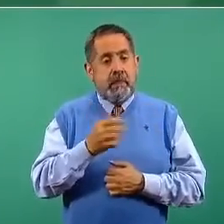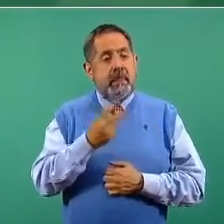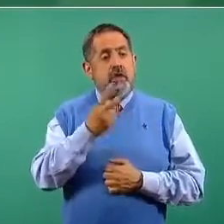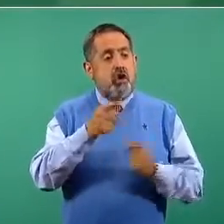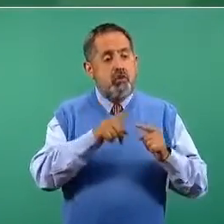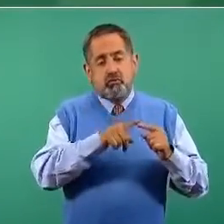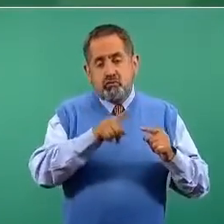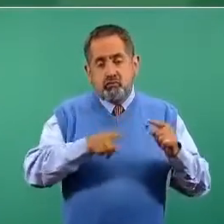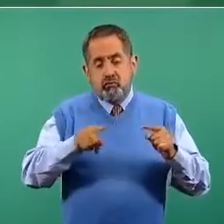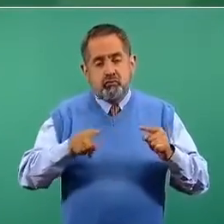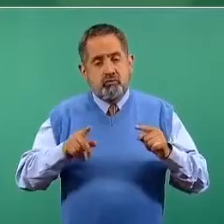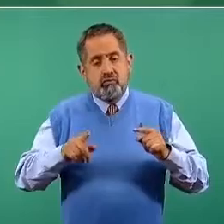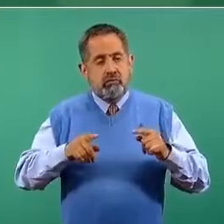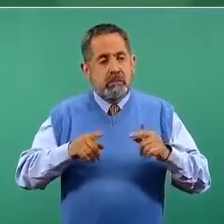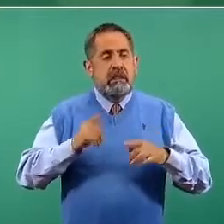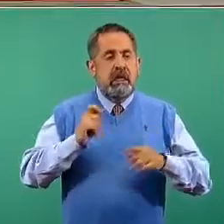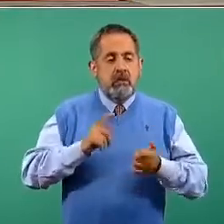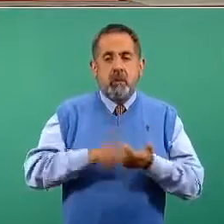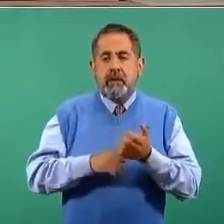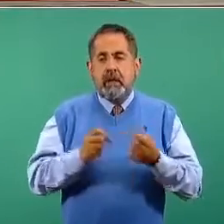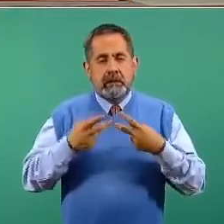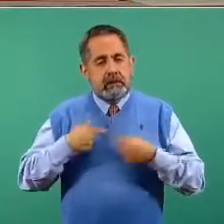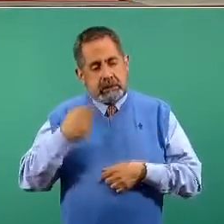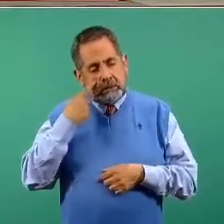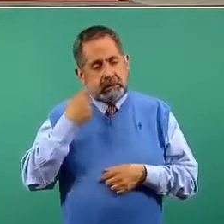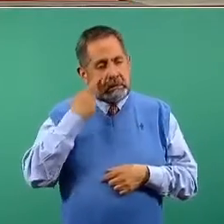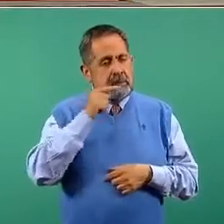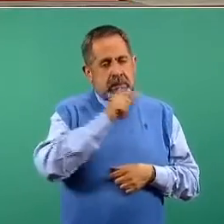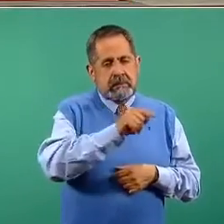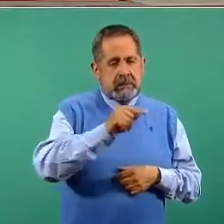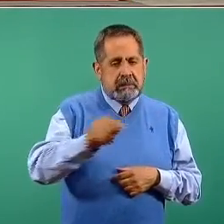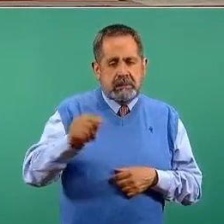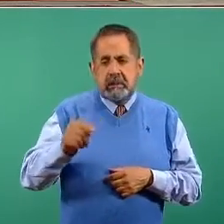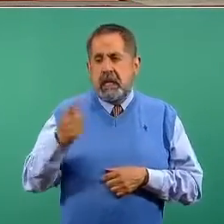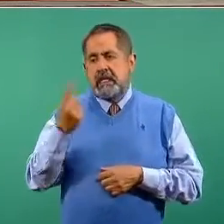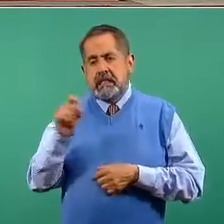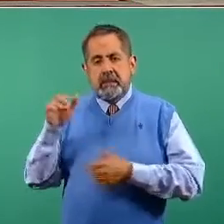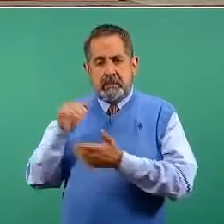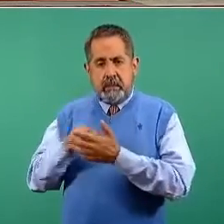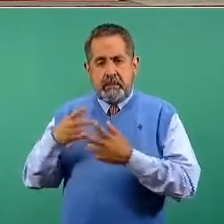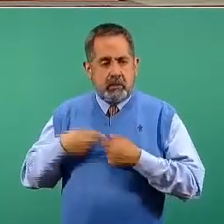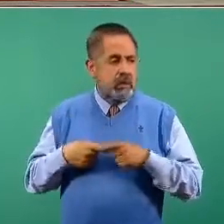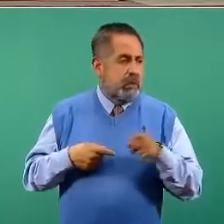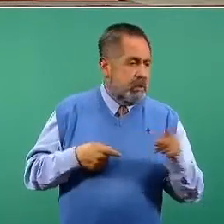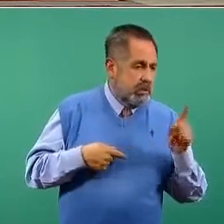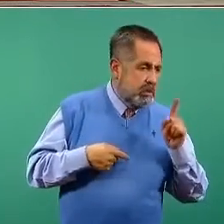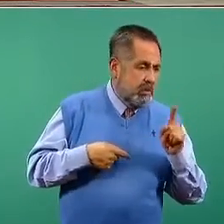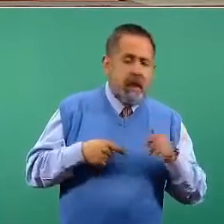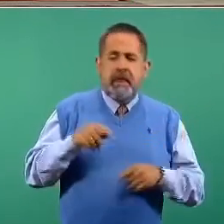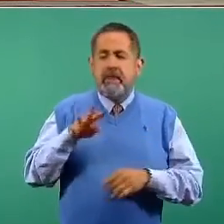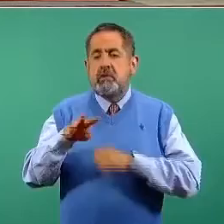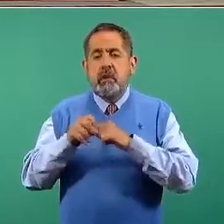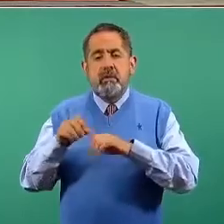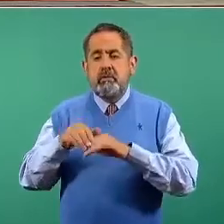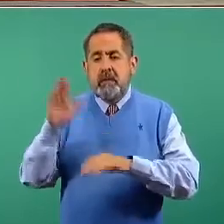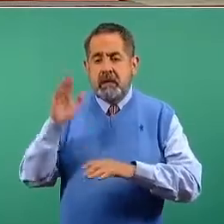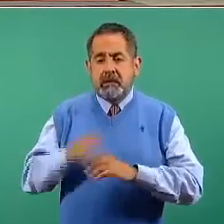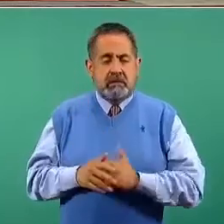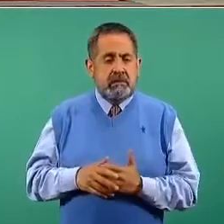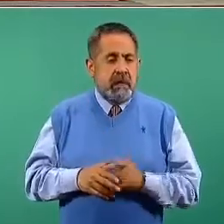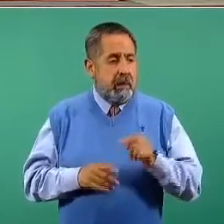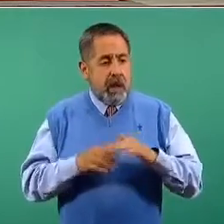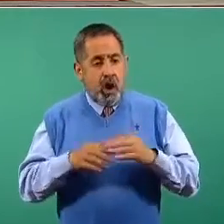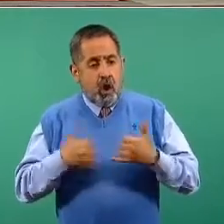2.352, que son por ejemplo las cargas de tasas de incidencia también por 100,000 habitantes para los grupos de mayores de 19 años. Son tasas